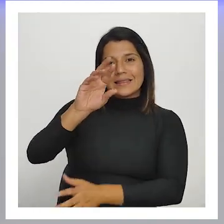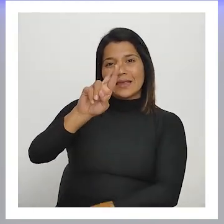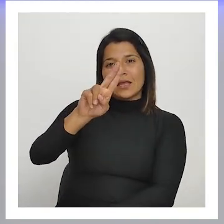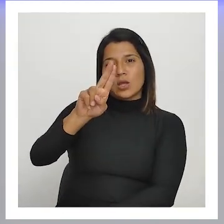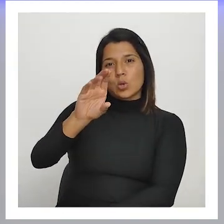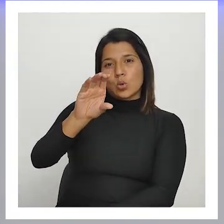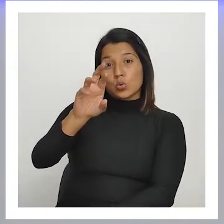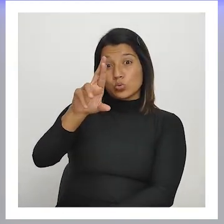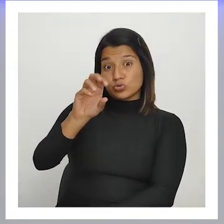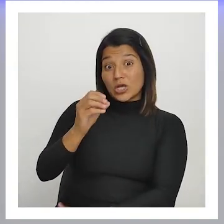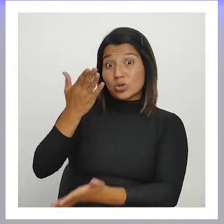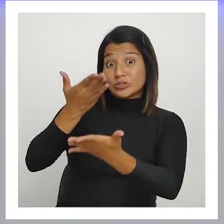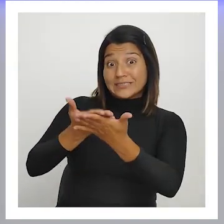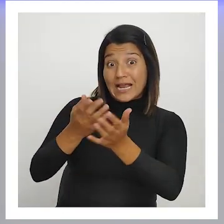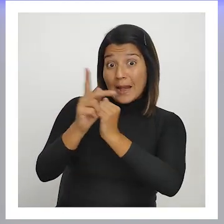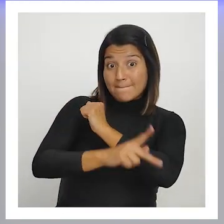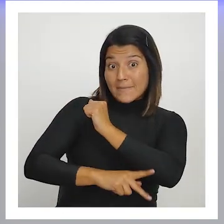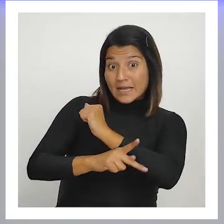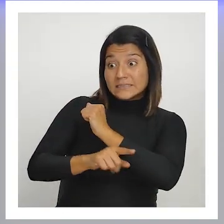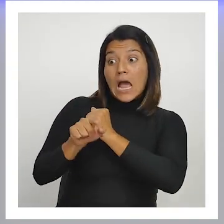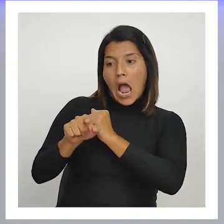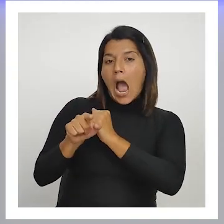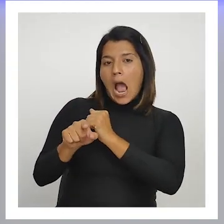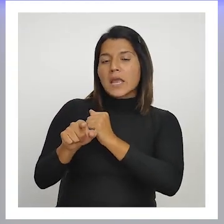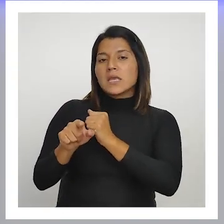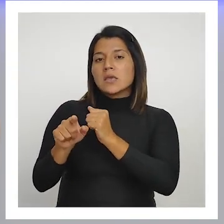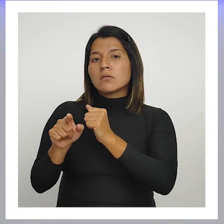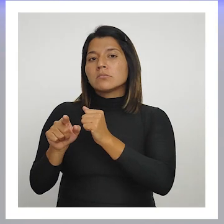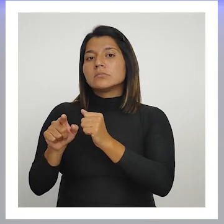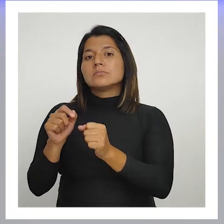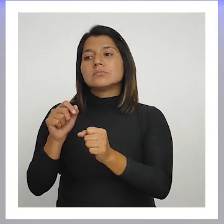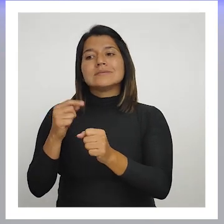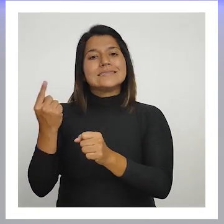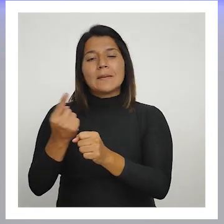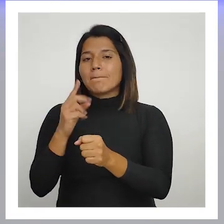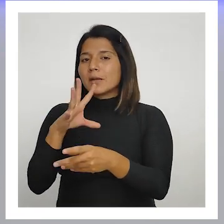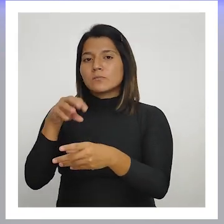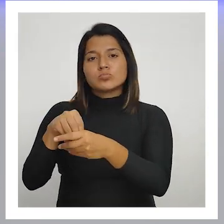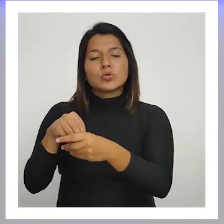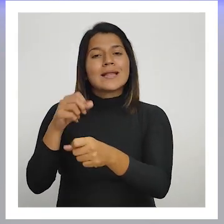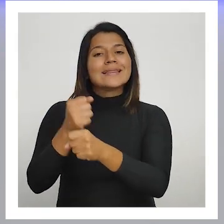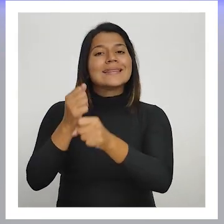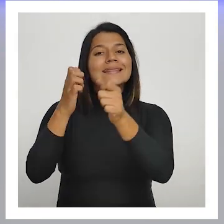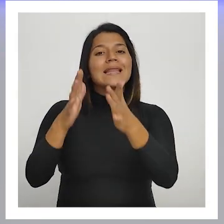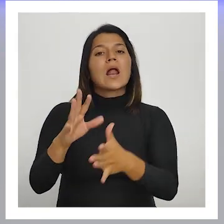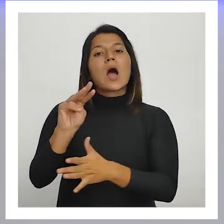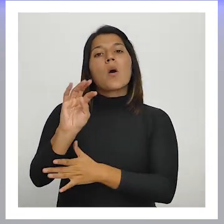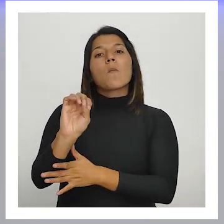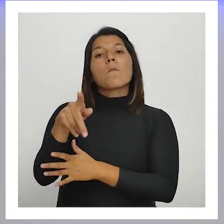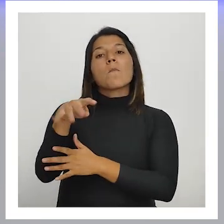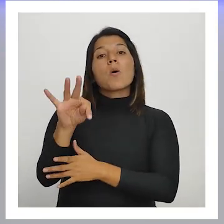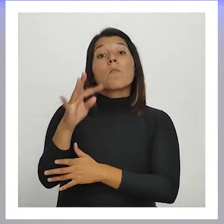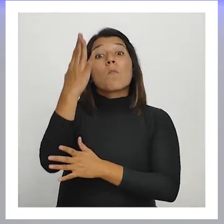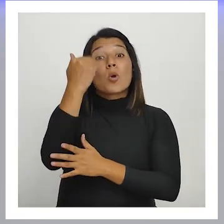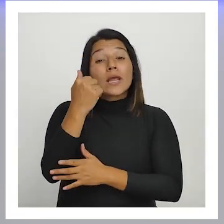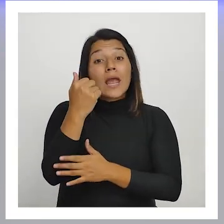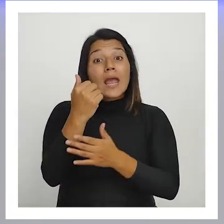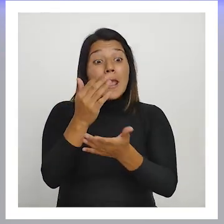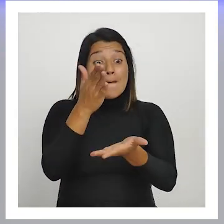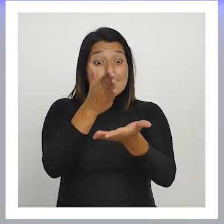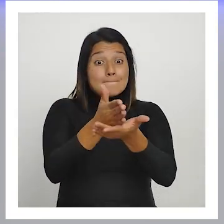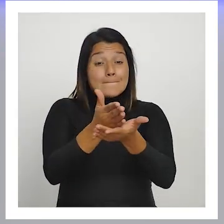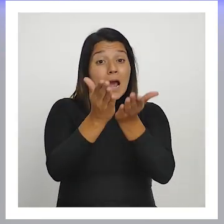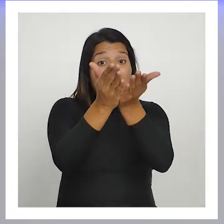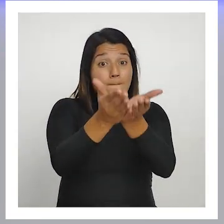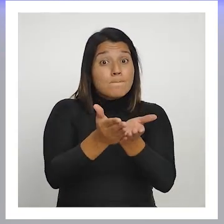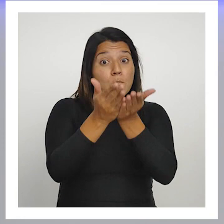personal MOP detrás de la llegada de ese crucero, porque los puertos también son rectoría del MOP. Hay una